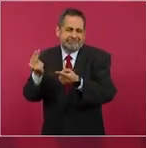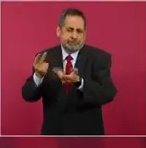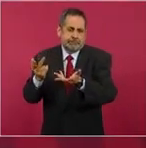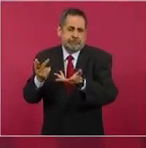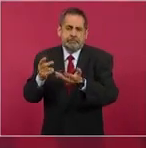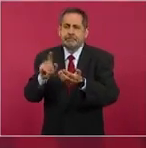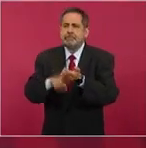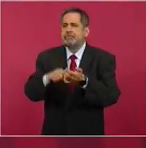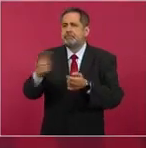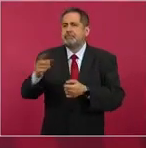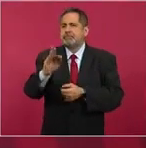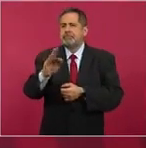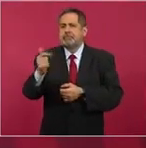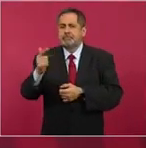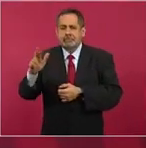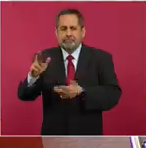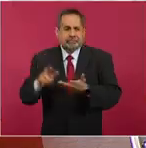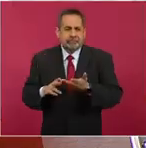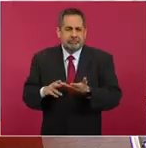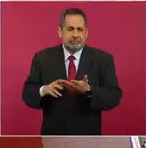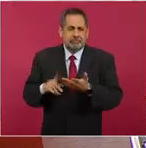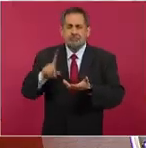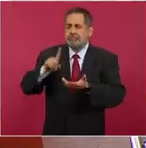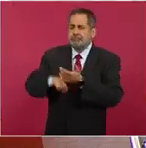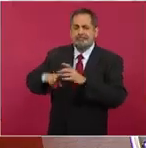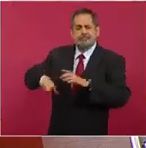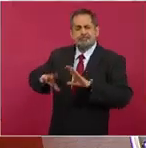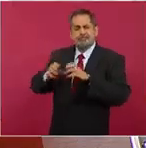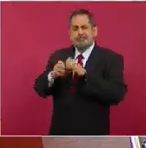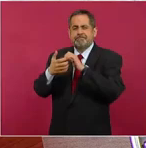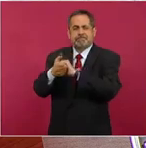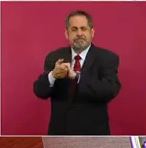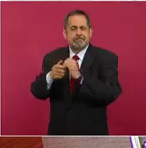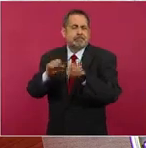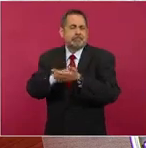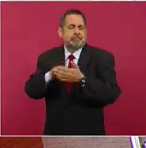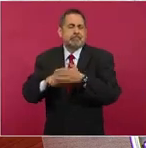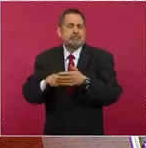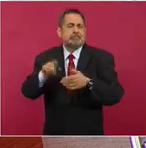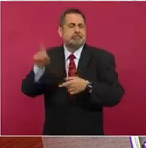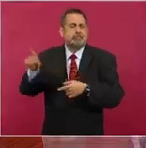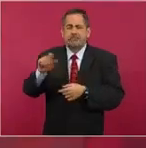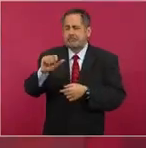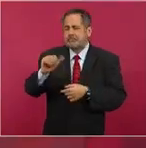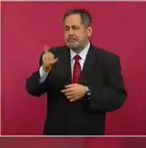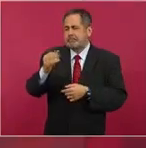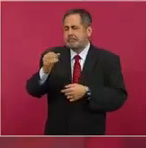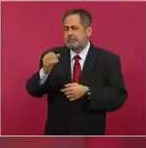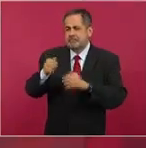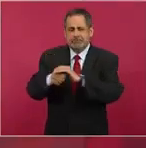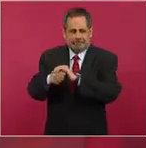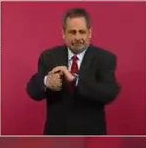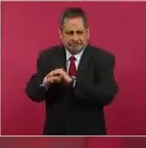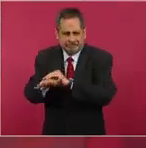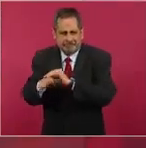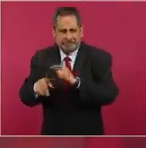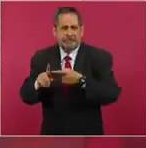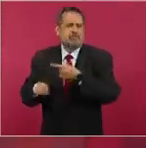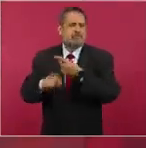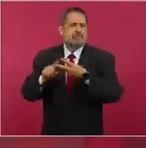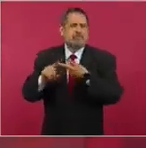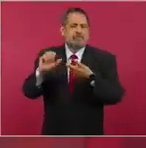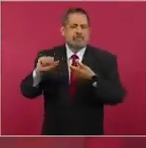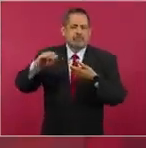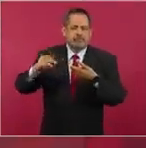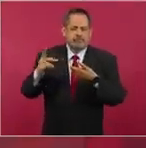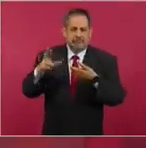la Fiscalía, que hay asuntos de Estado, Ayotzinapa, o los